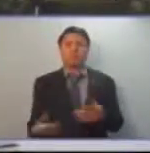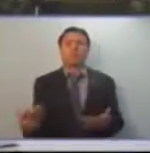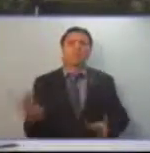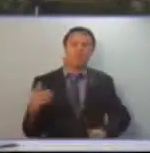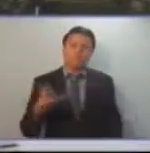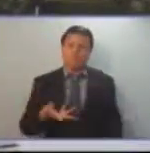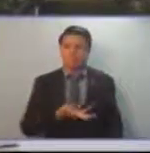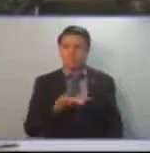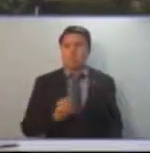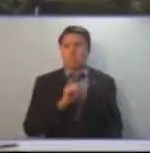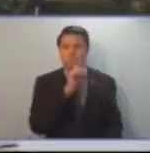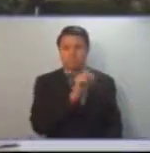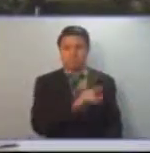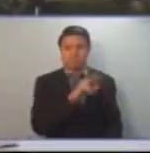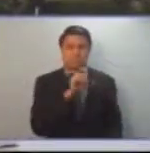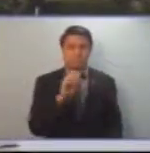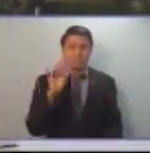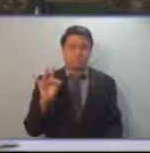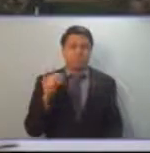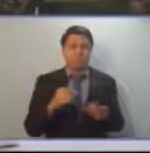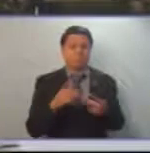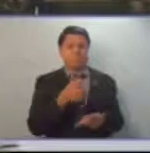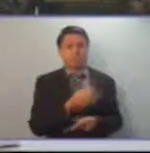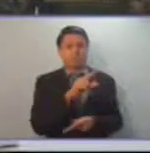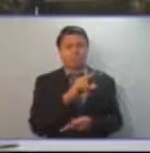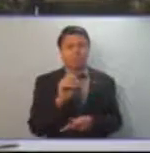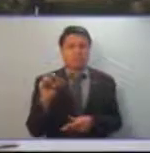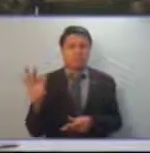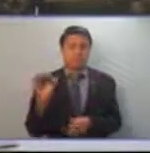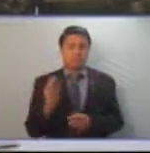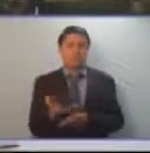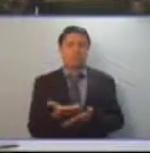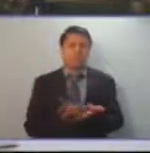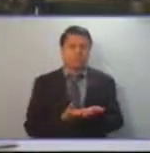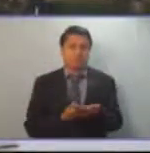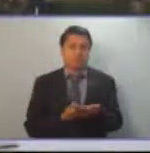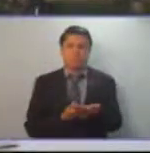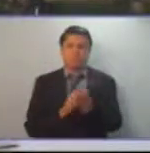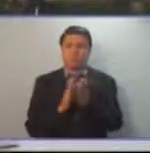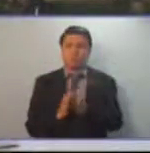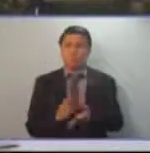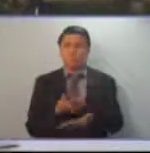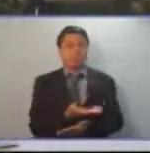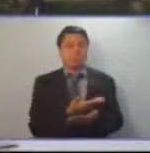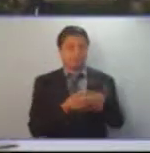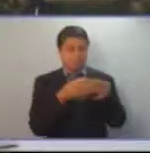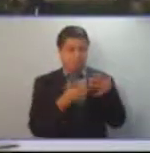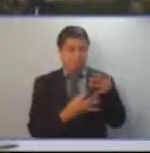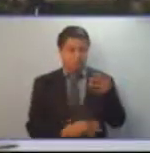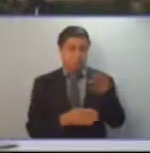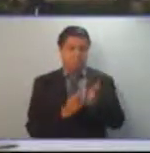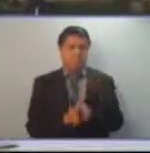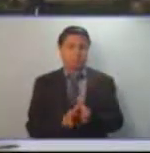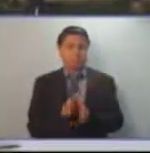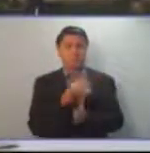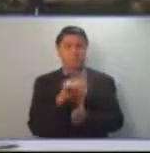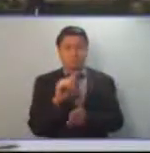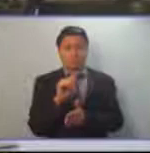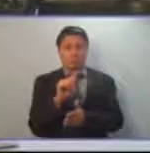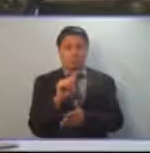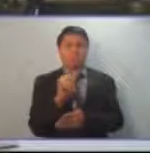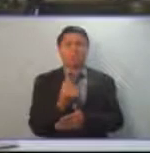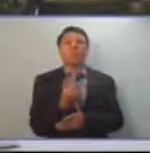al 208 y 209, a proponer magistrados al Tribunal Supremo Electoral, a vigilar